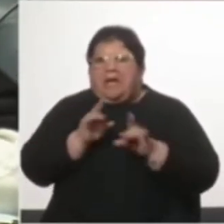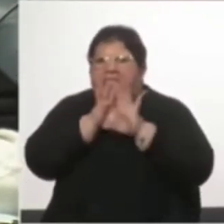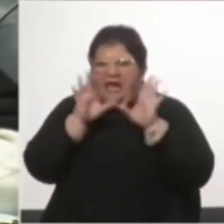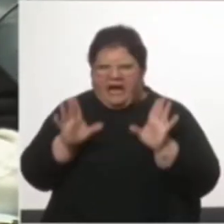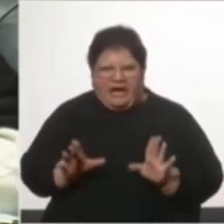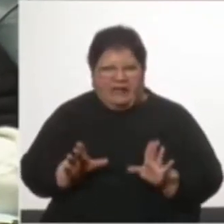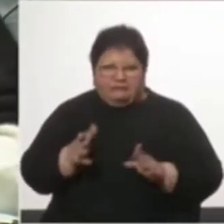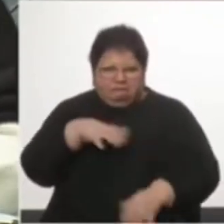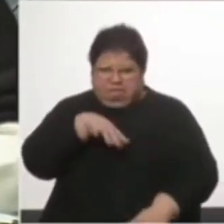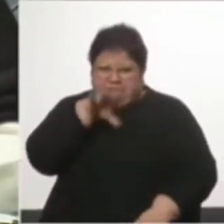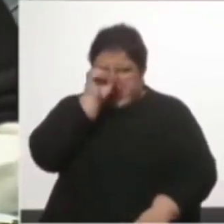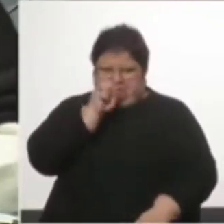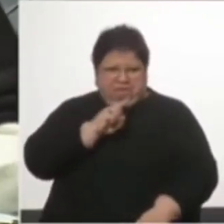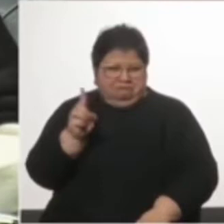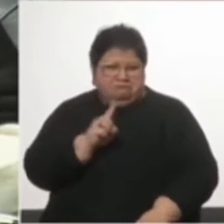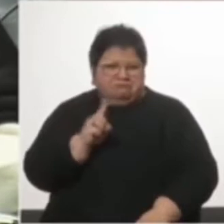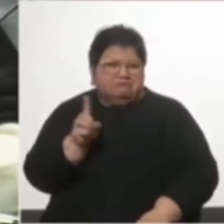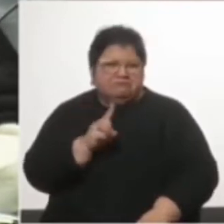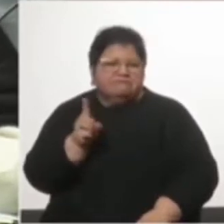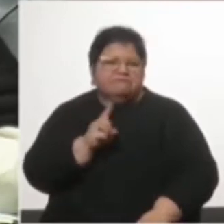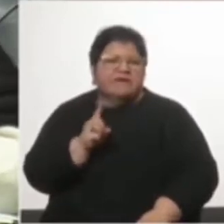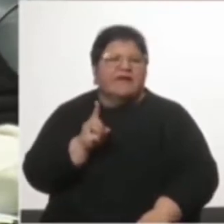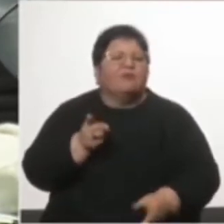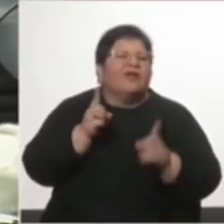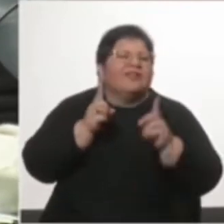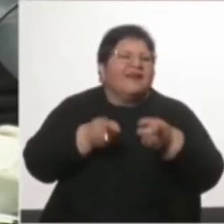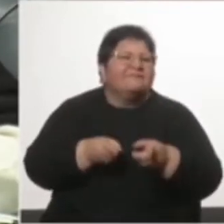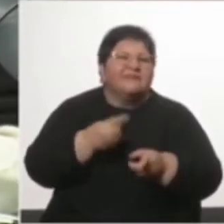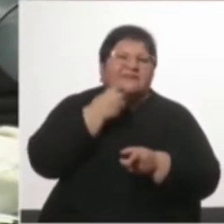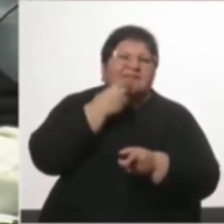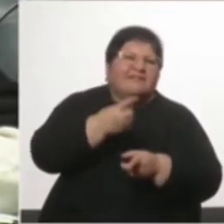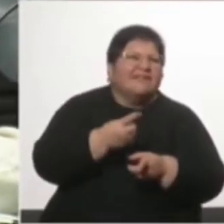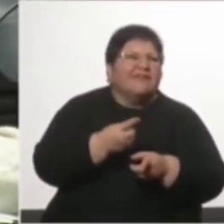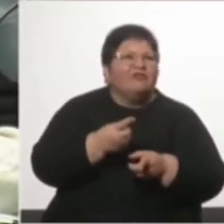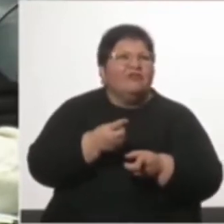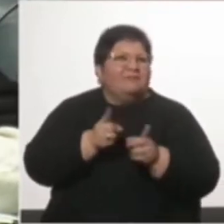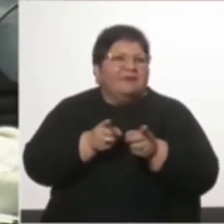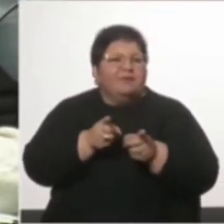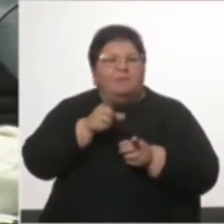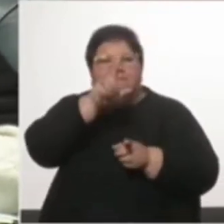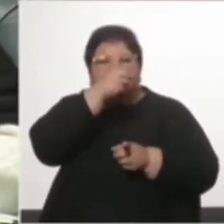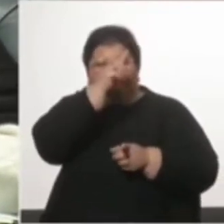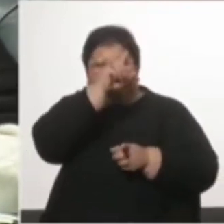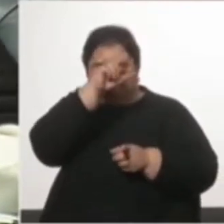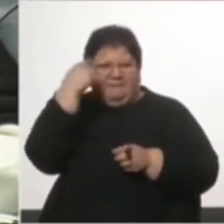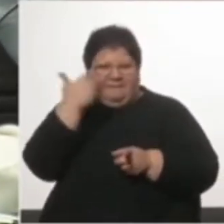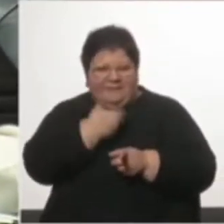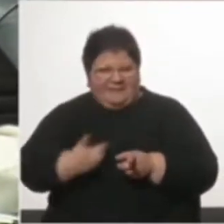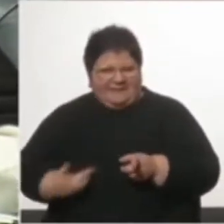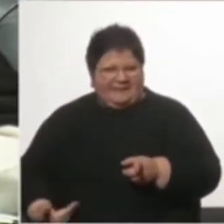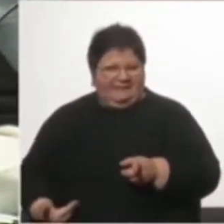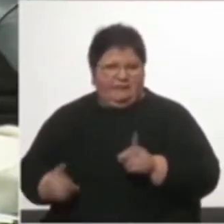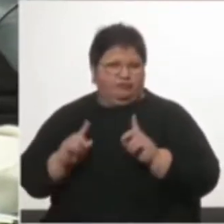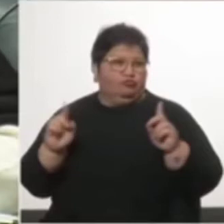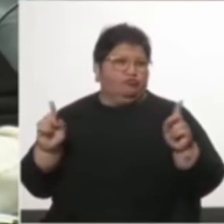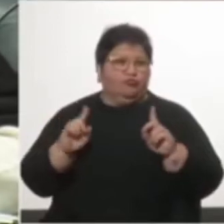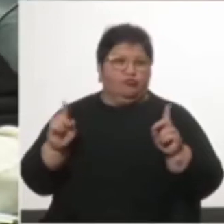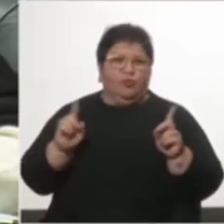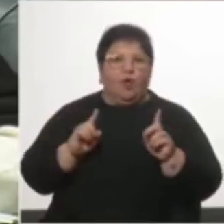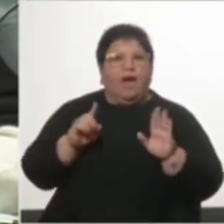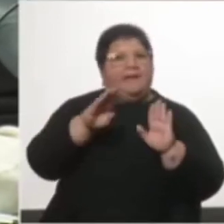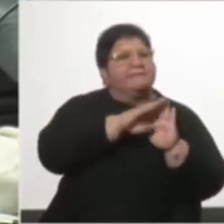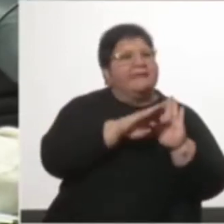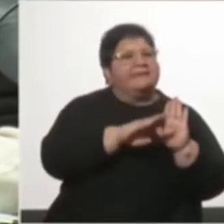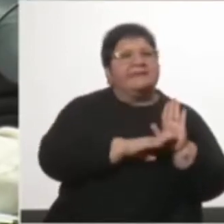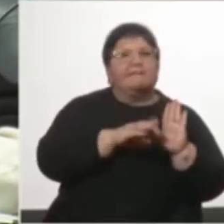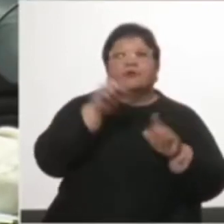no comprendo, porque después incluso se entró en contradicciones, el propio presidente dijo, no tomo determinada medida porque la